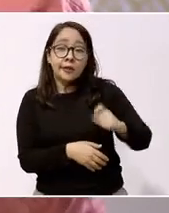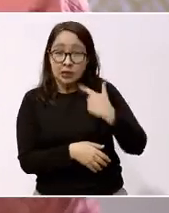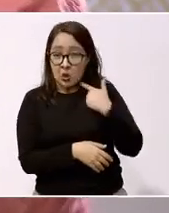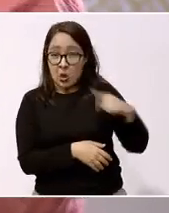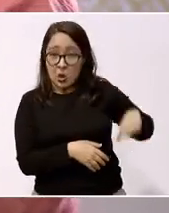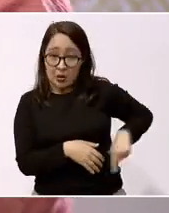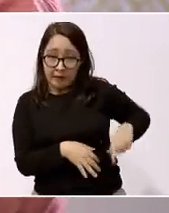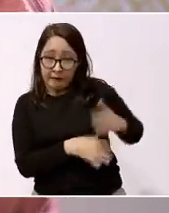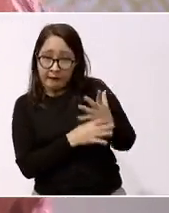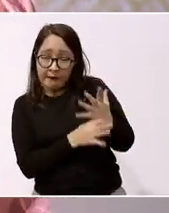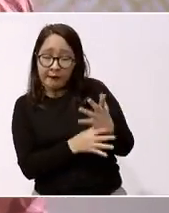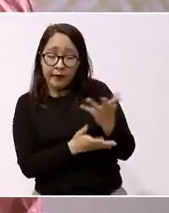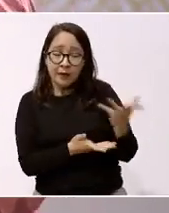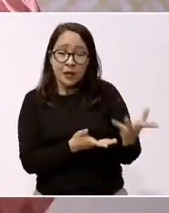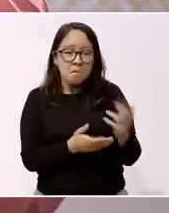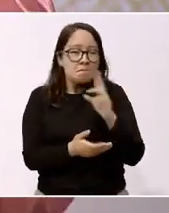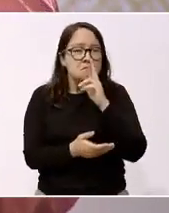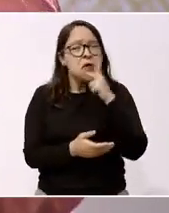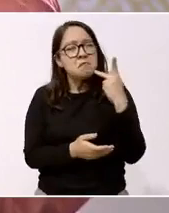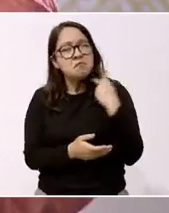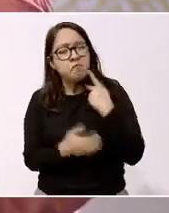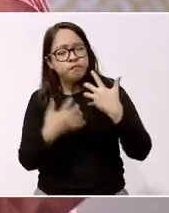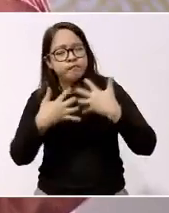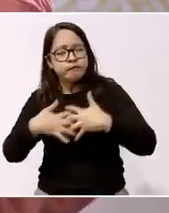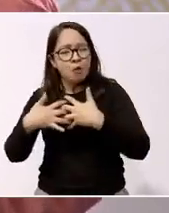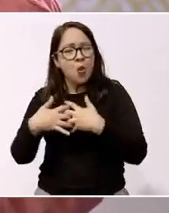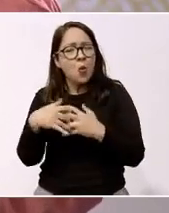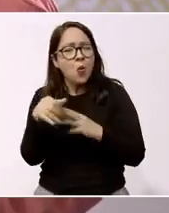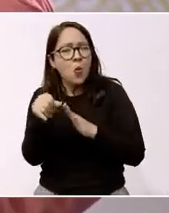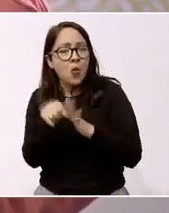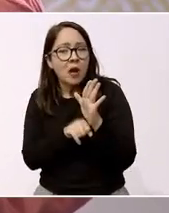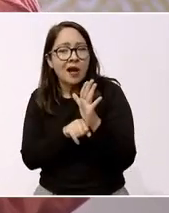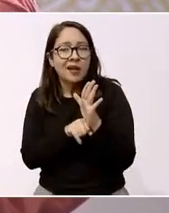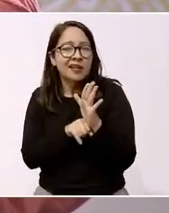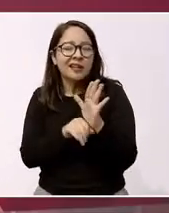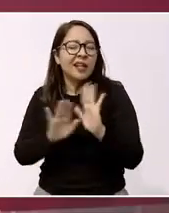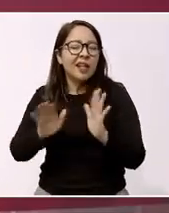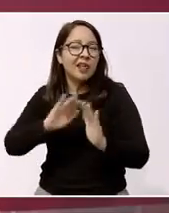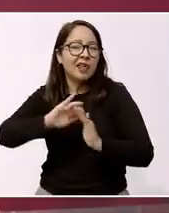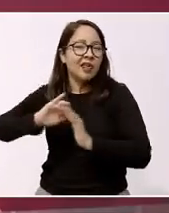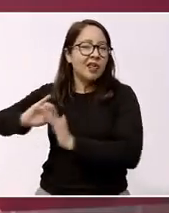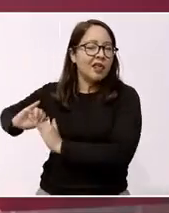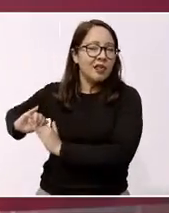política industrial era la que no existía.